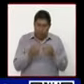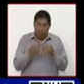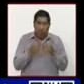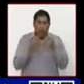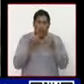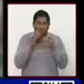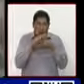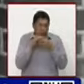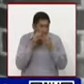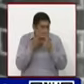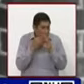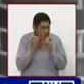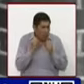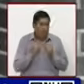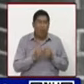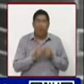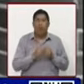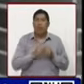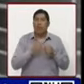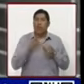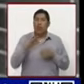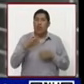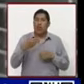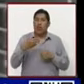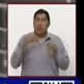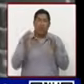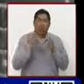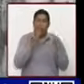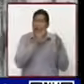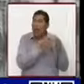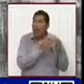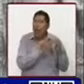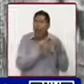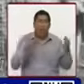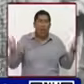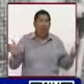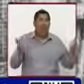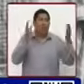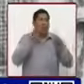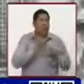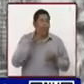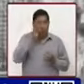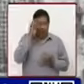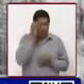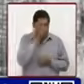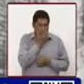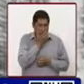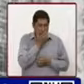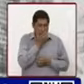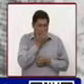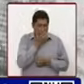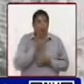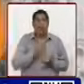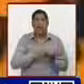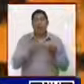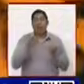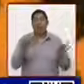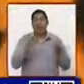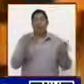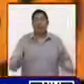los cuentos de fantasmas, las leyendas urbanas contribuyeron al espíritu del misterio de esta